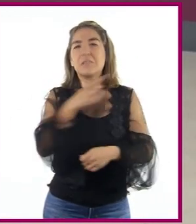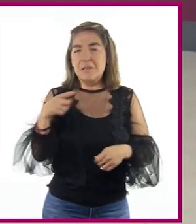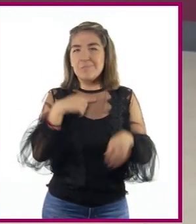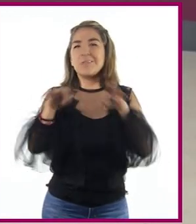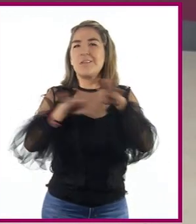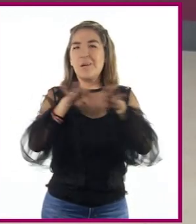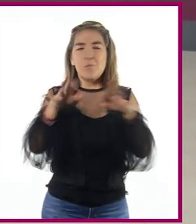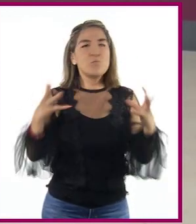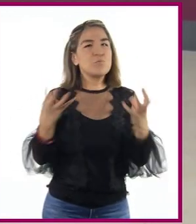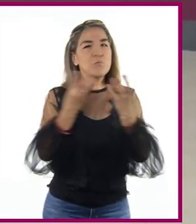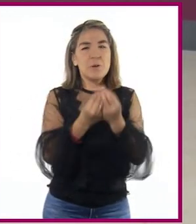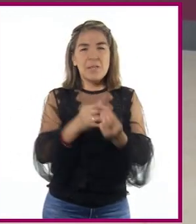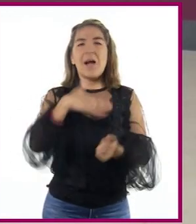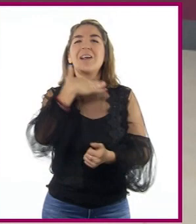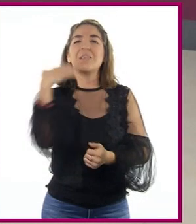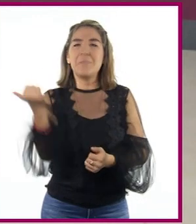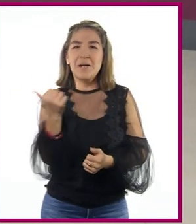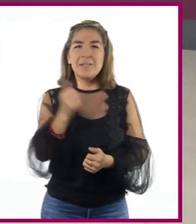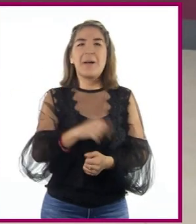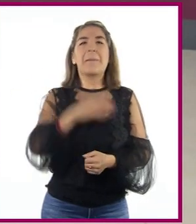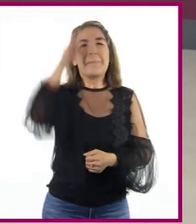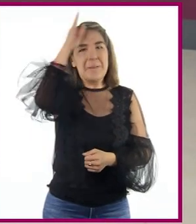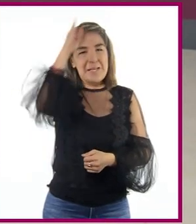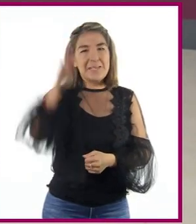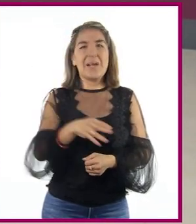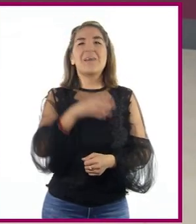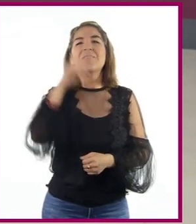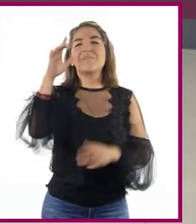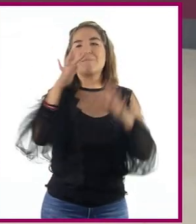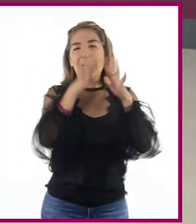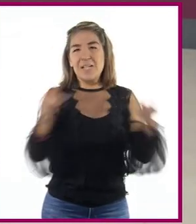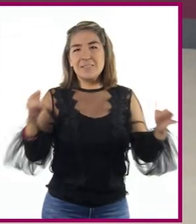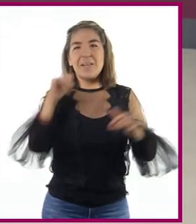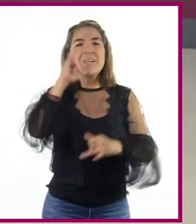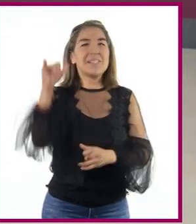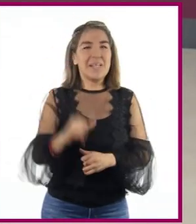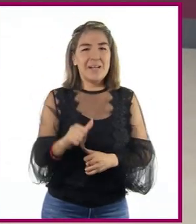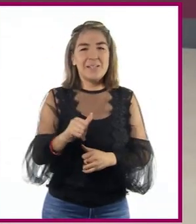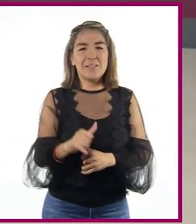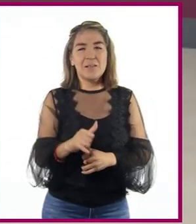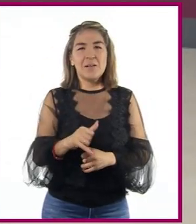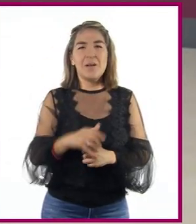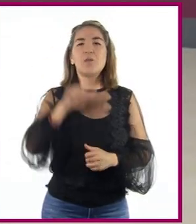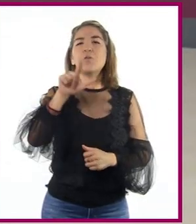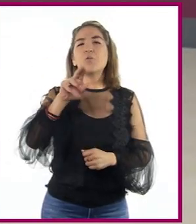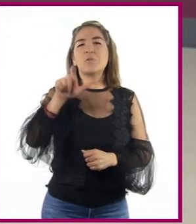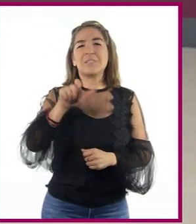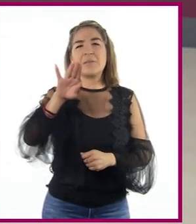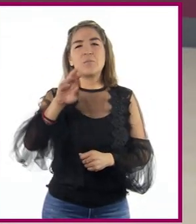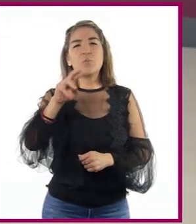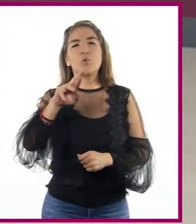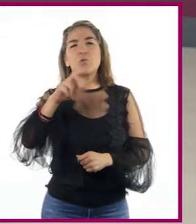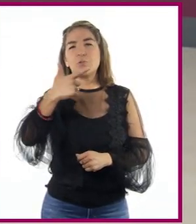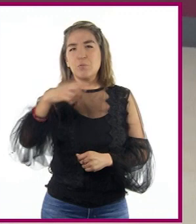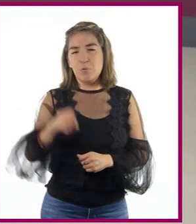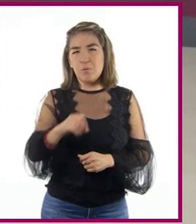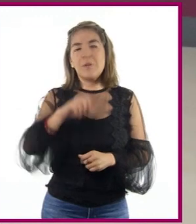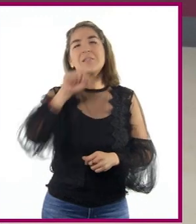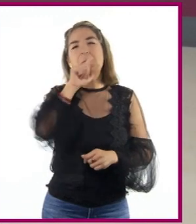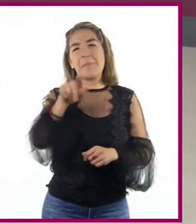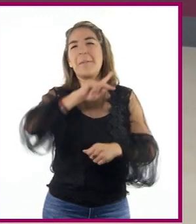juntos: Alemania, Bélgica, Francia, Italia, Luxemburgo y los Países